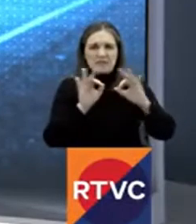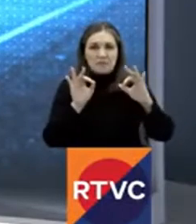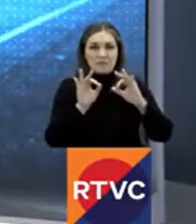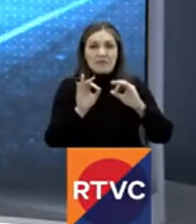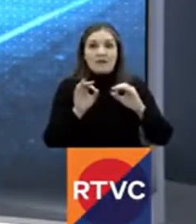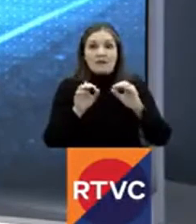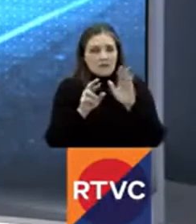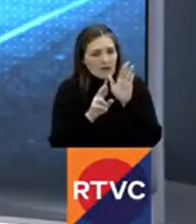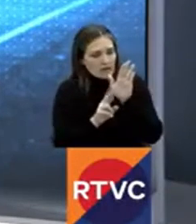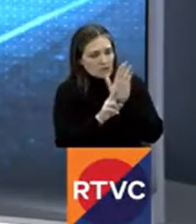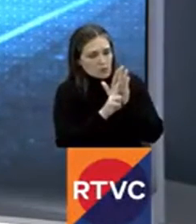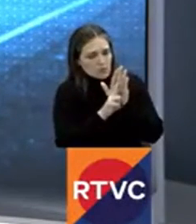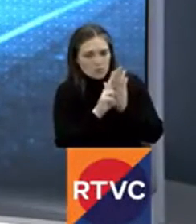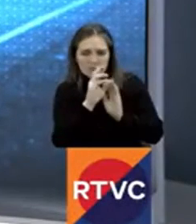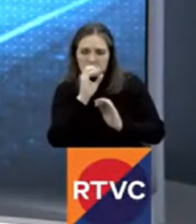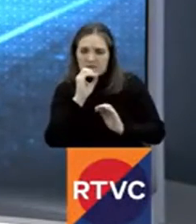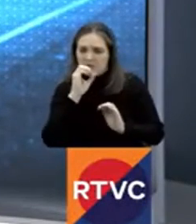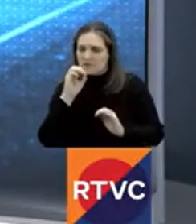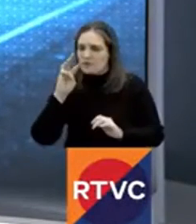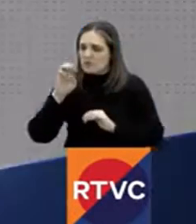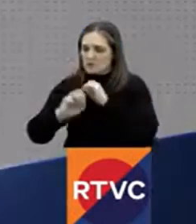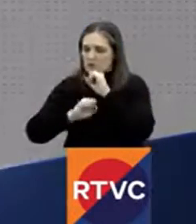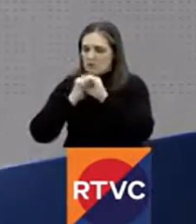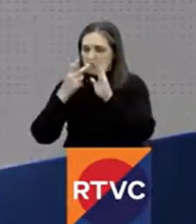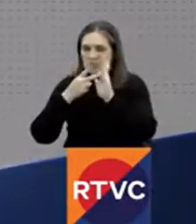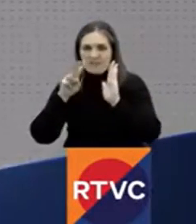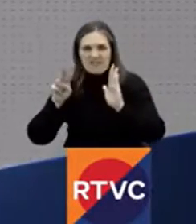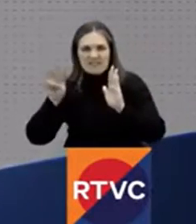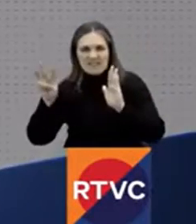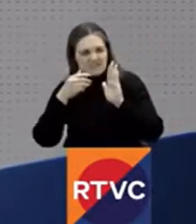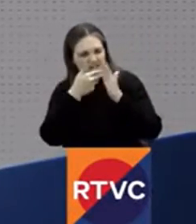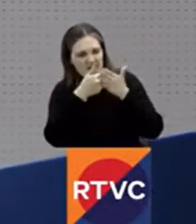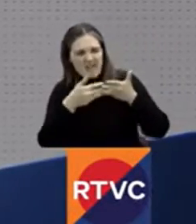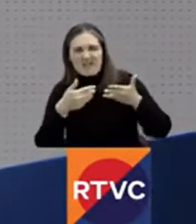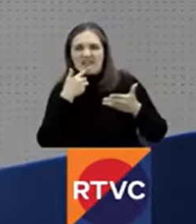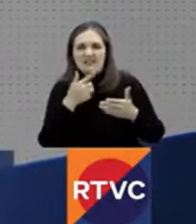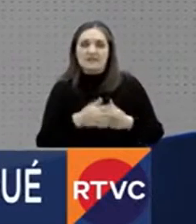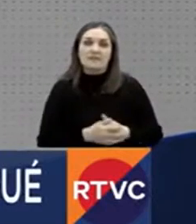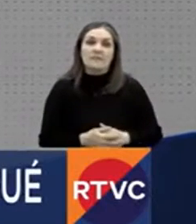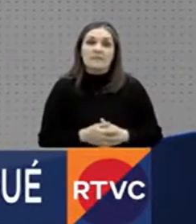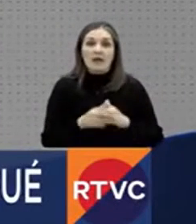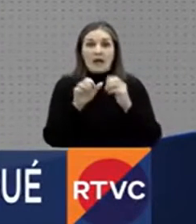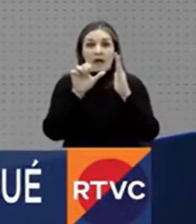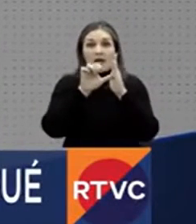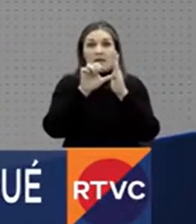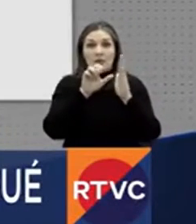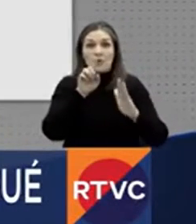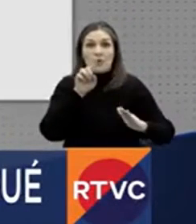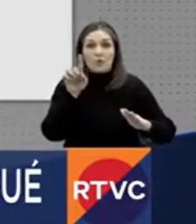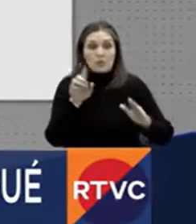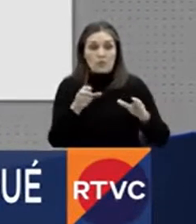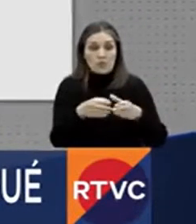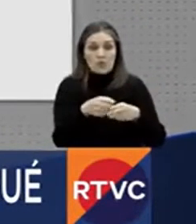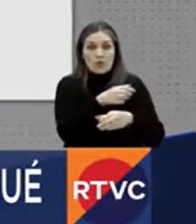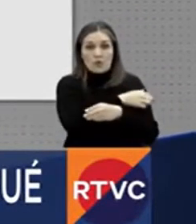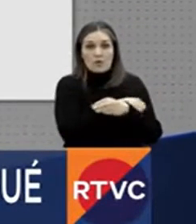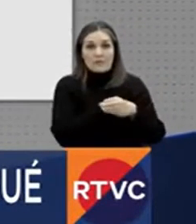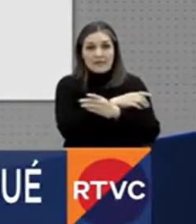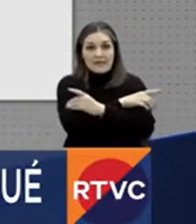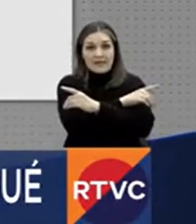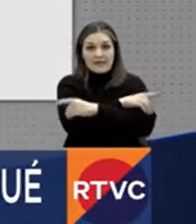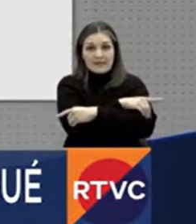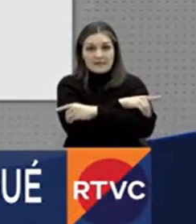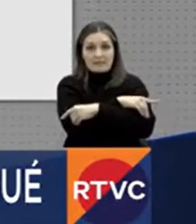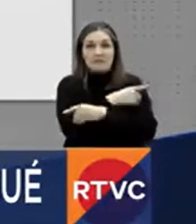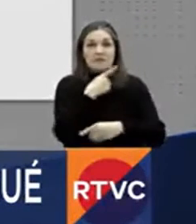resolución 008 de 2023. En el artículo número 1, el Comité Disciplinario confirma la sanción de